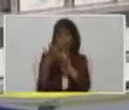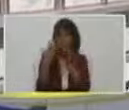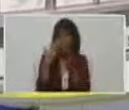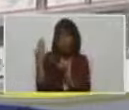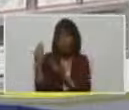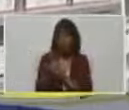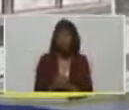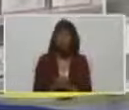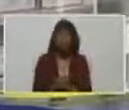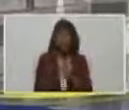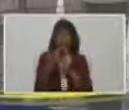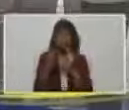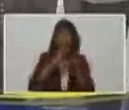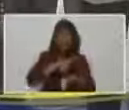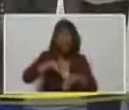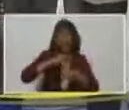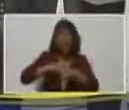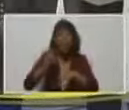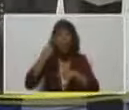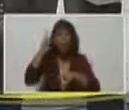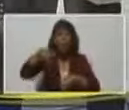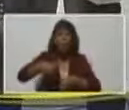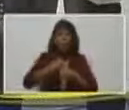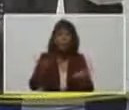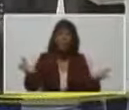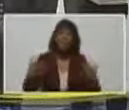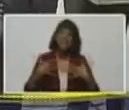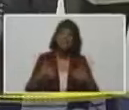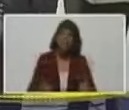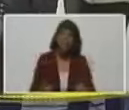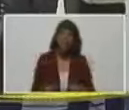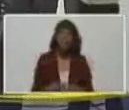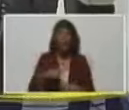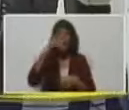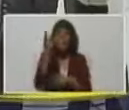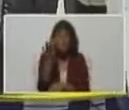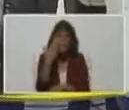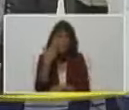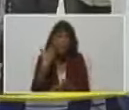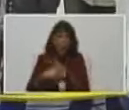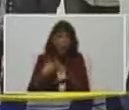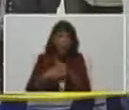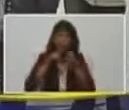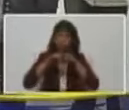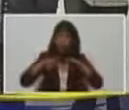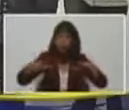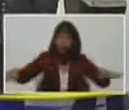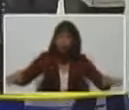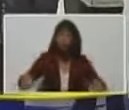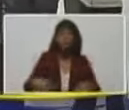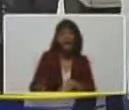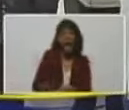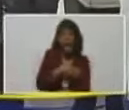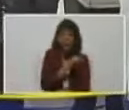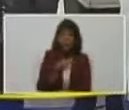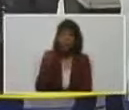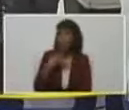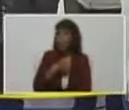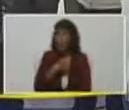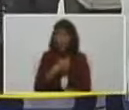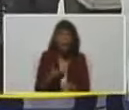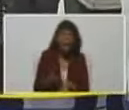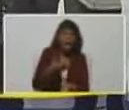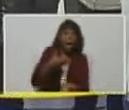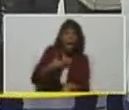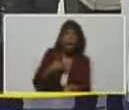Un pase porque estamos entregando obras de salud que tenía pendiente por la peregrinación, pero que no se podían retardar